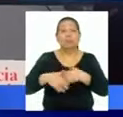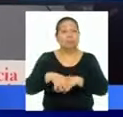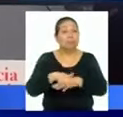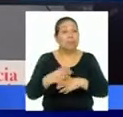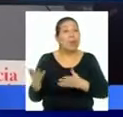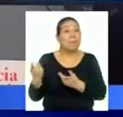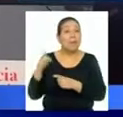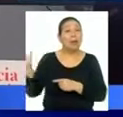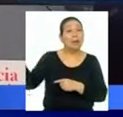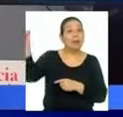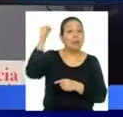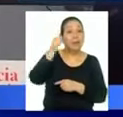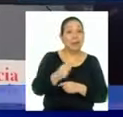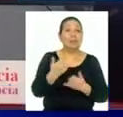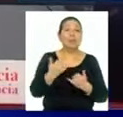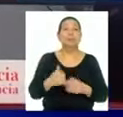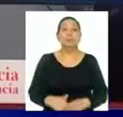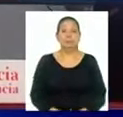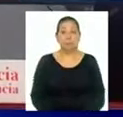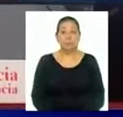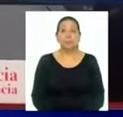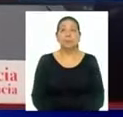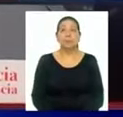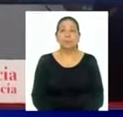de extradición.